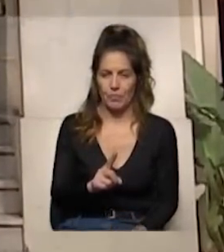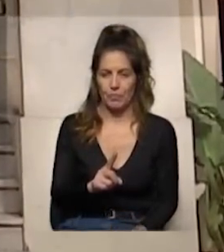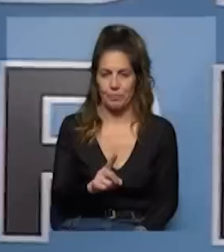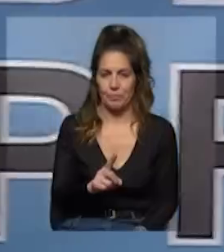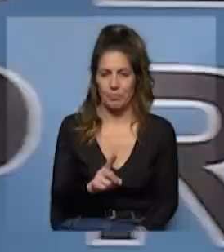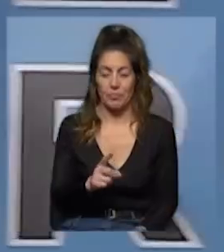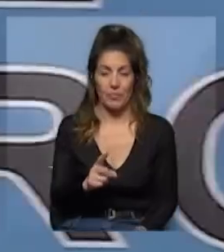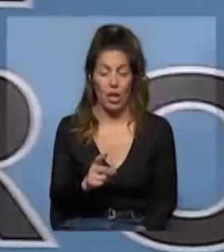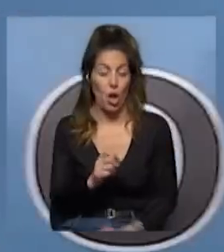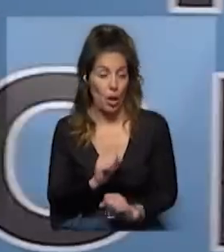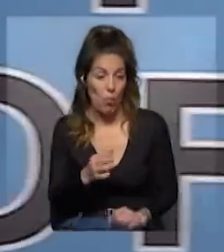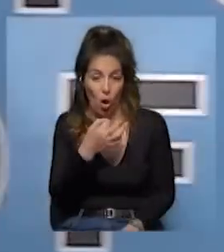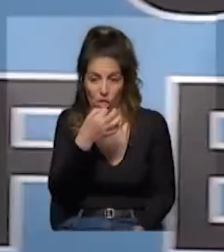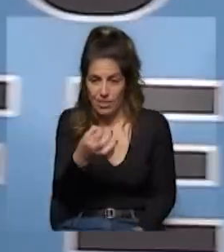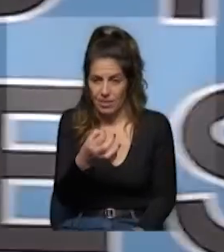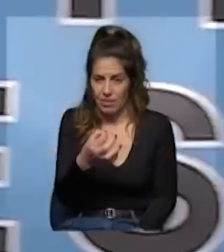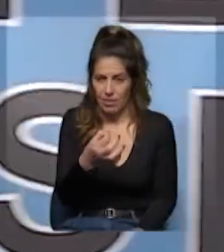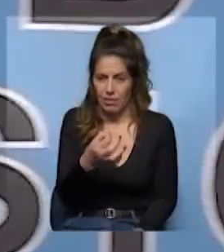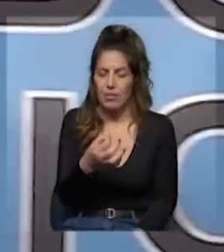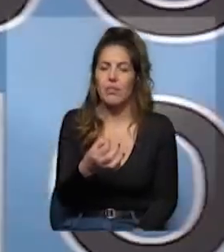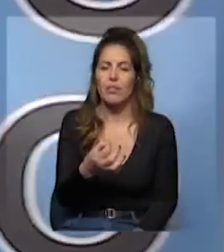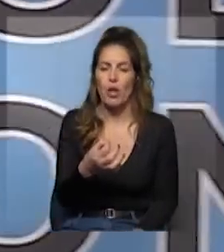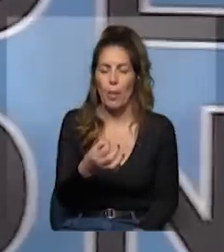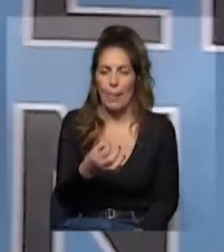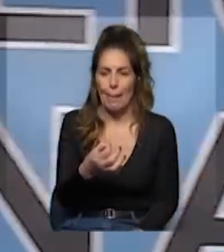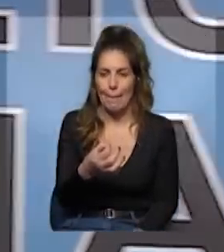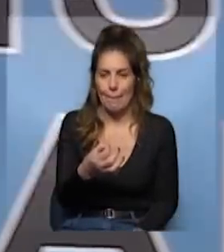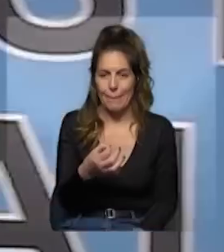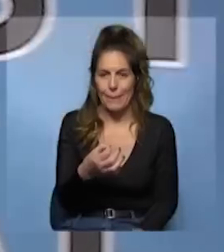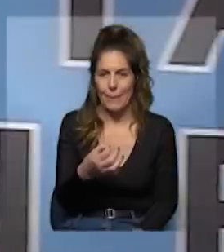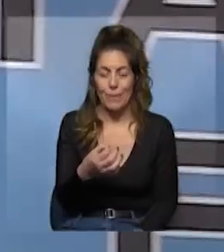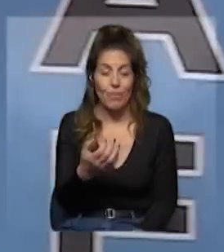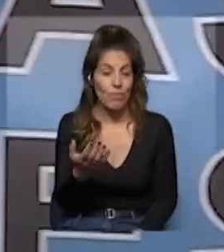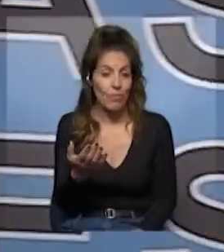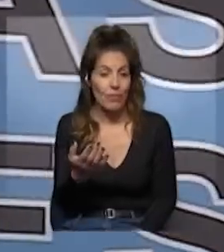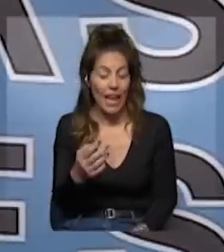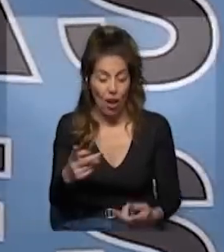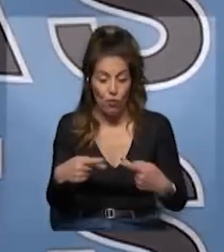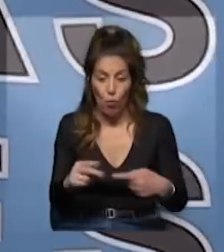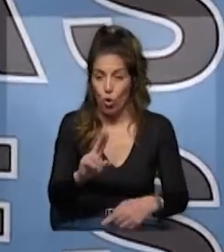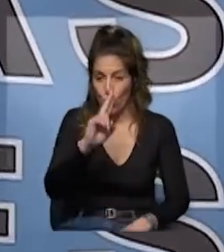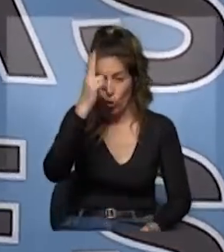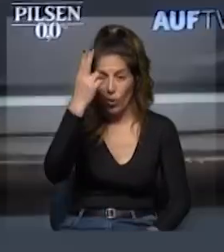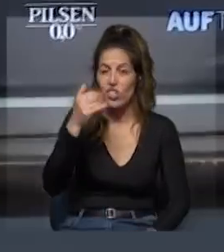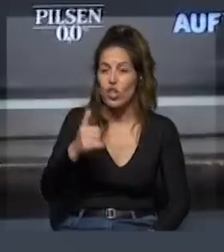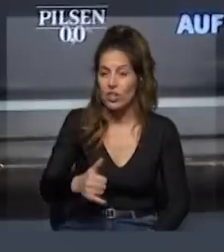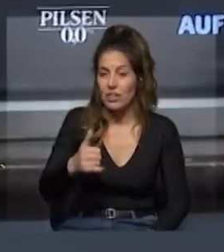es lo que le puedo decir y en el el fútbol uruguayo